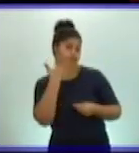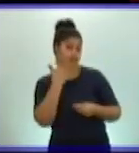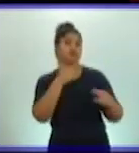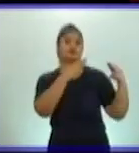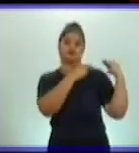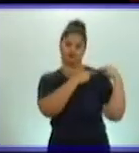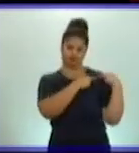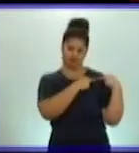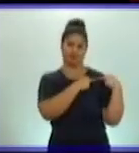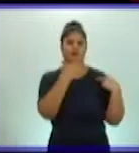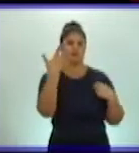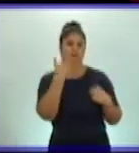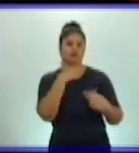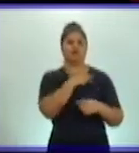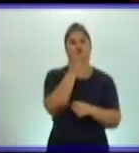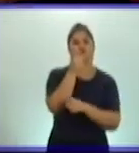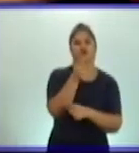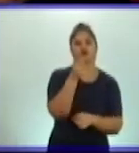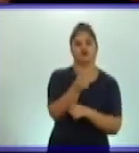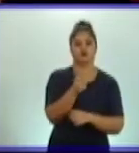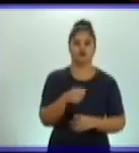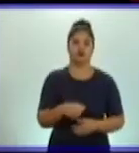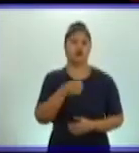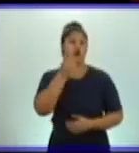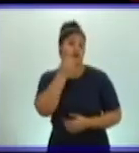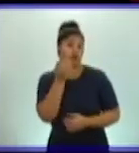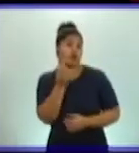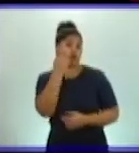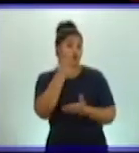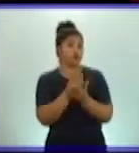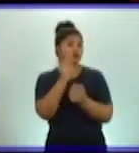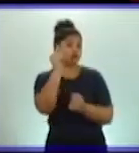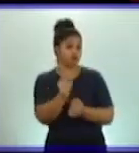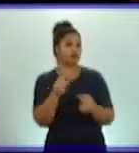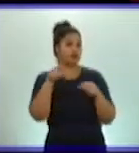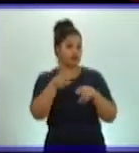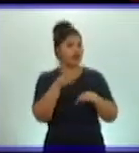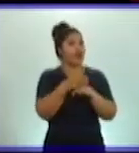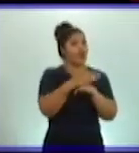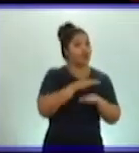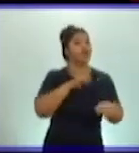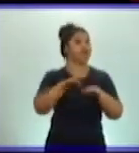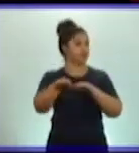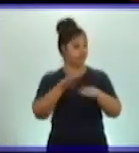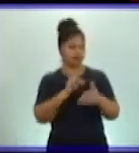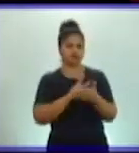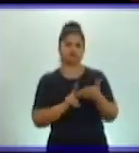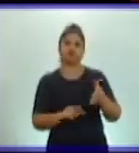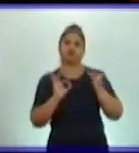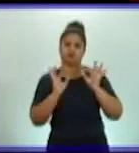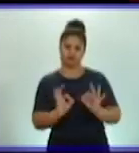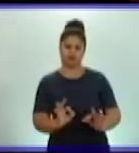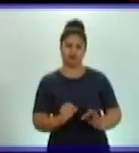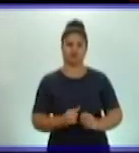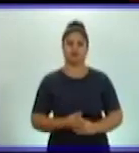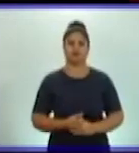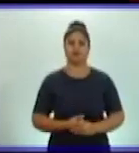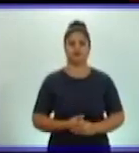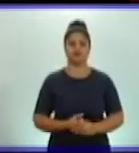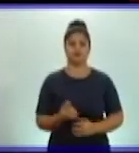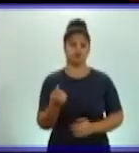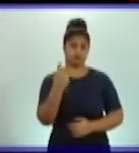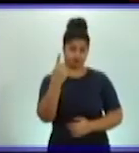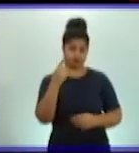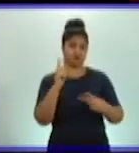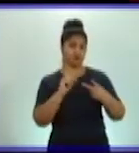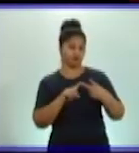el referente, incluso un alumno que esté preparado previamente. Ahora, después hay un segundo momento que es la